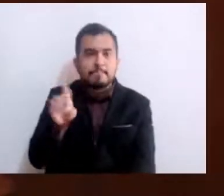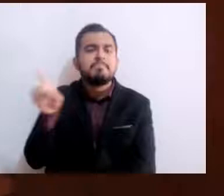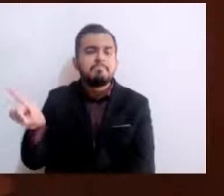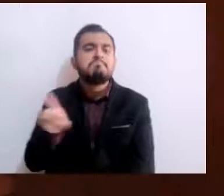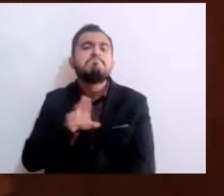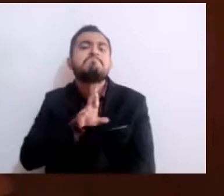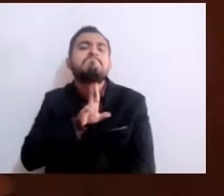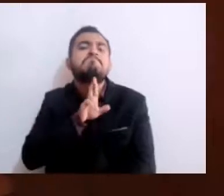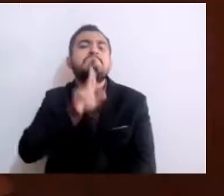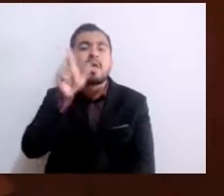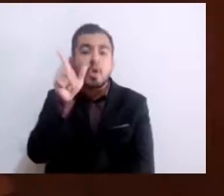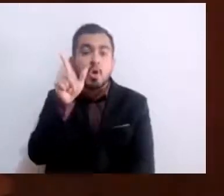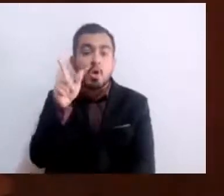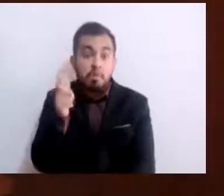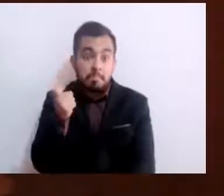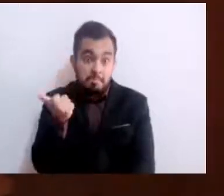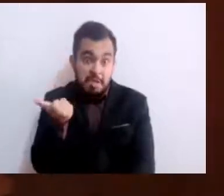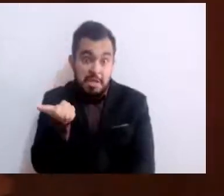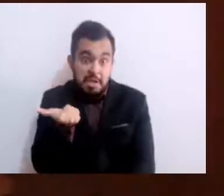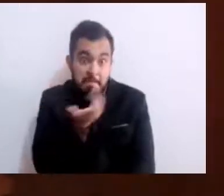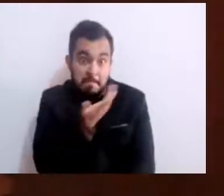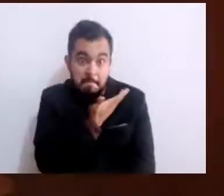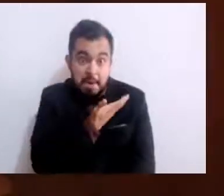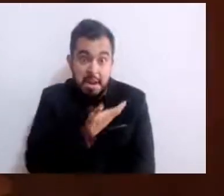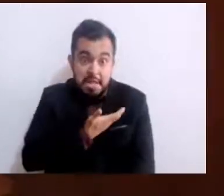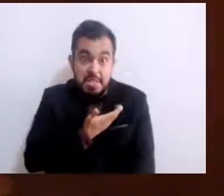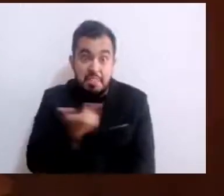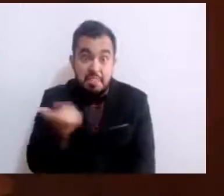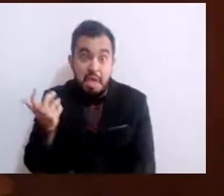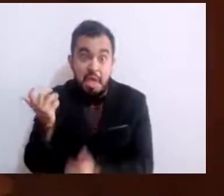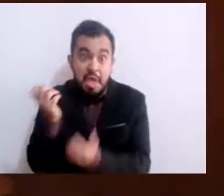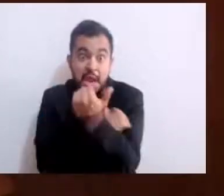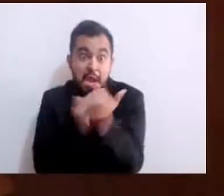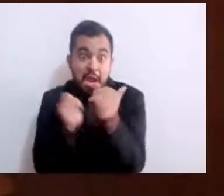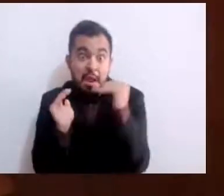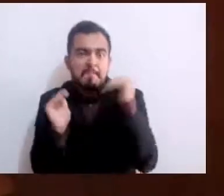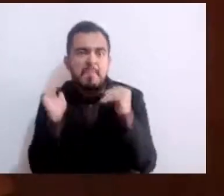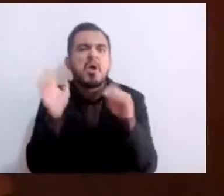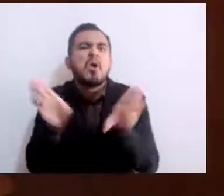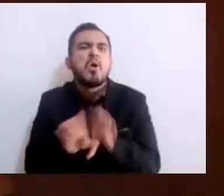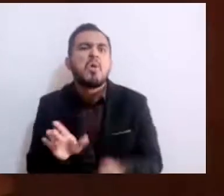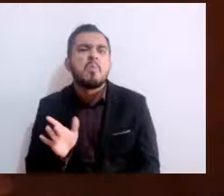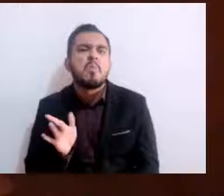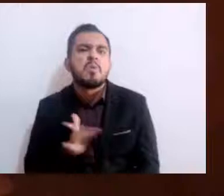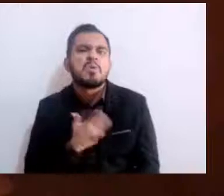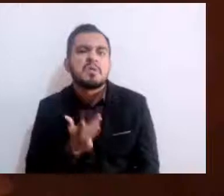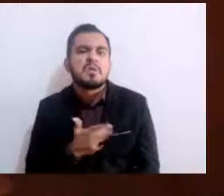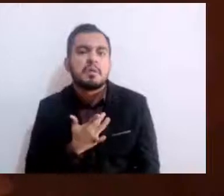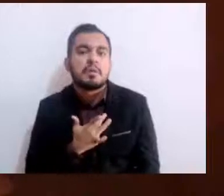sentía ganar más que el presidente de la República, de una manera por demás